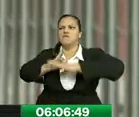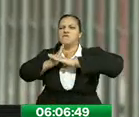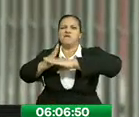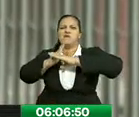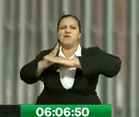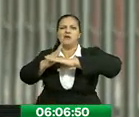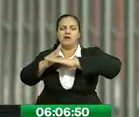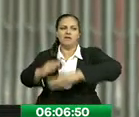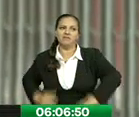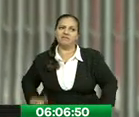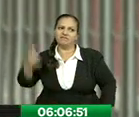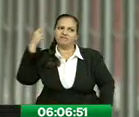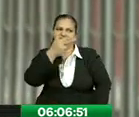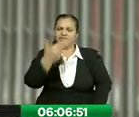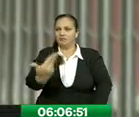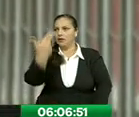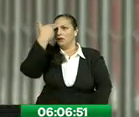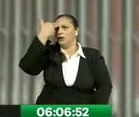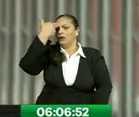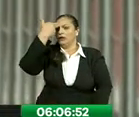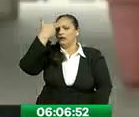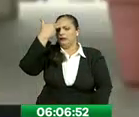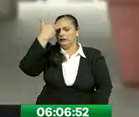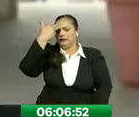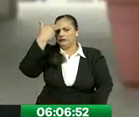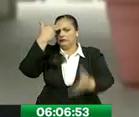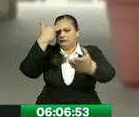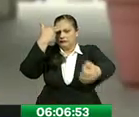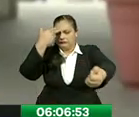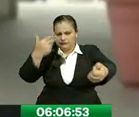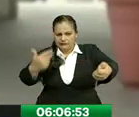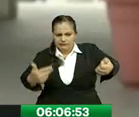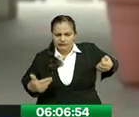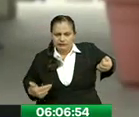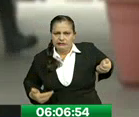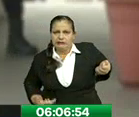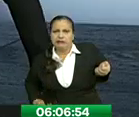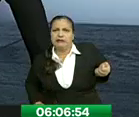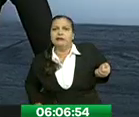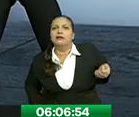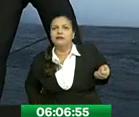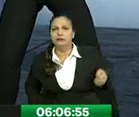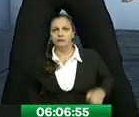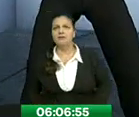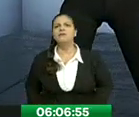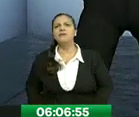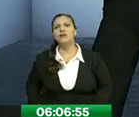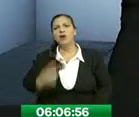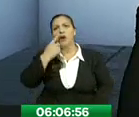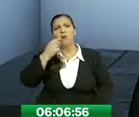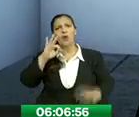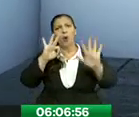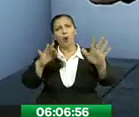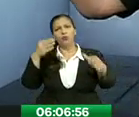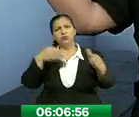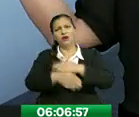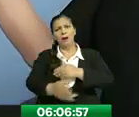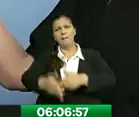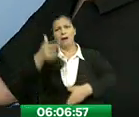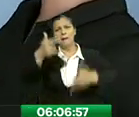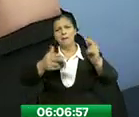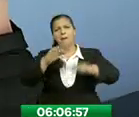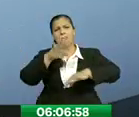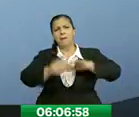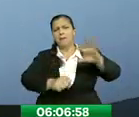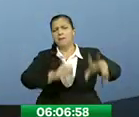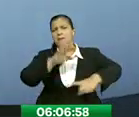se dirigieron al área administrativa donde se recepta el dinero de la venta del día, y los empleados fueron sorprendidos. Uno de los ladrones con pistola en mano y